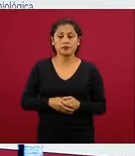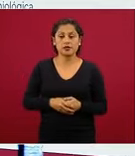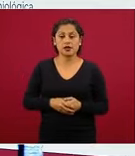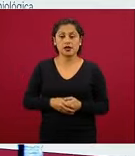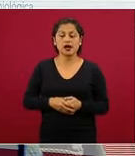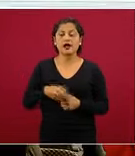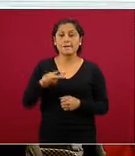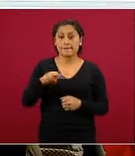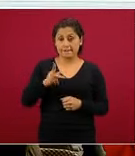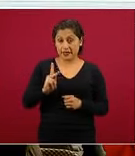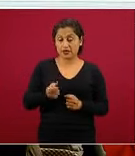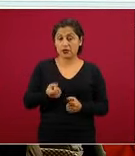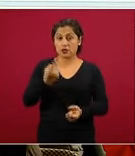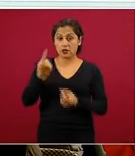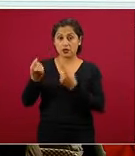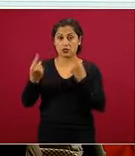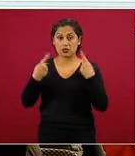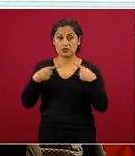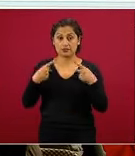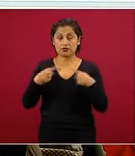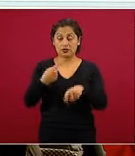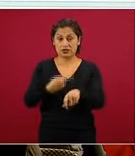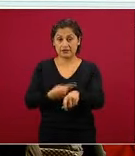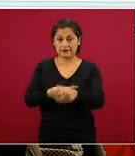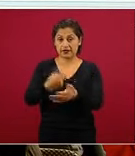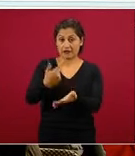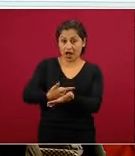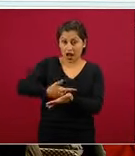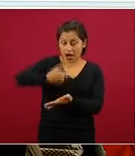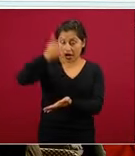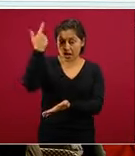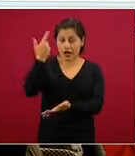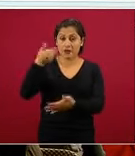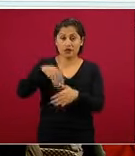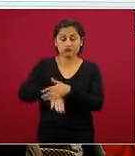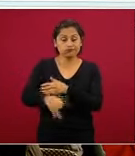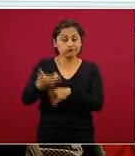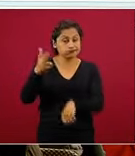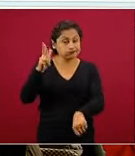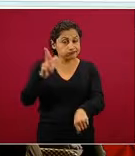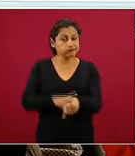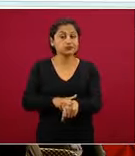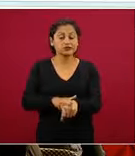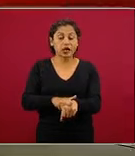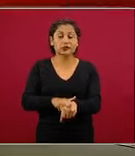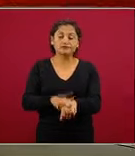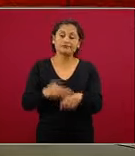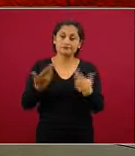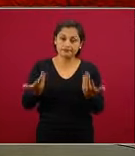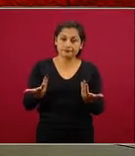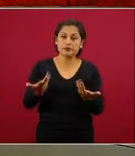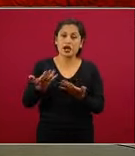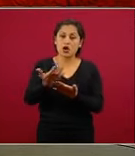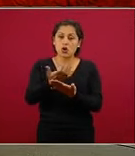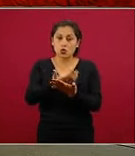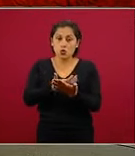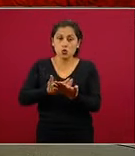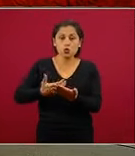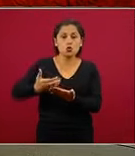que son las personas que tuvieron enfermedad grave, que estuvieron hospitalizadas y que han requerido un manejo